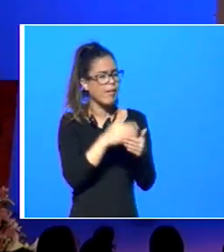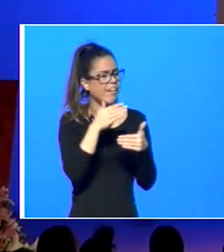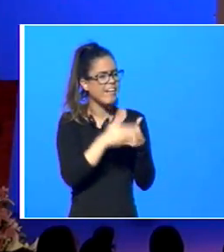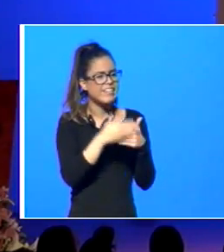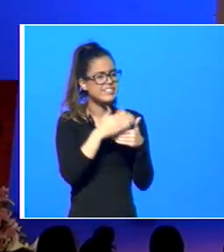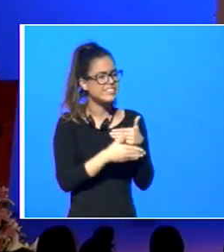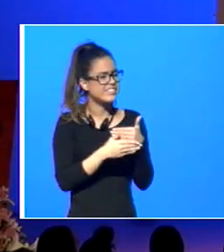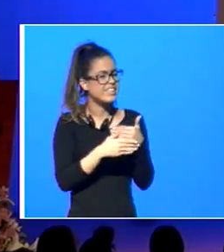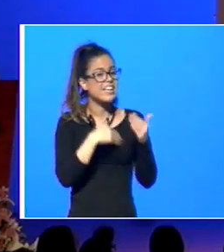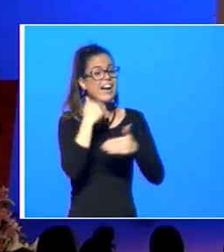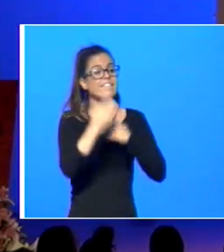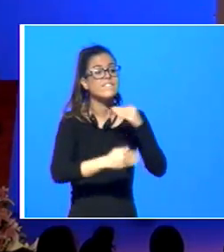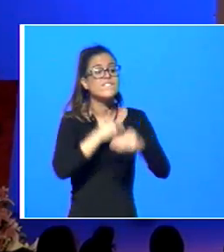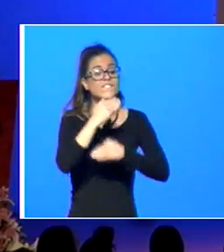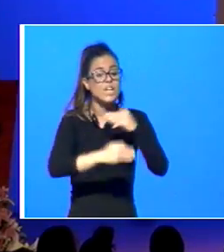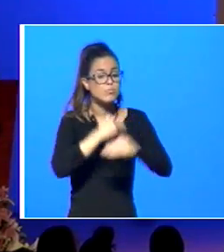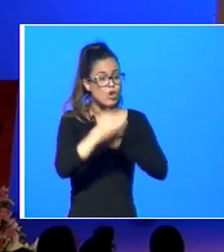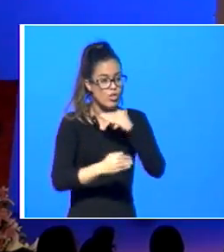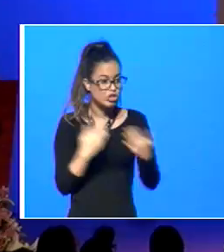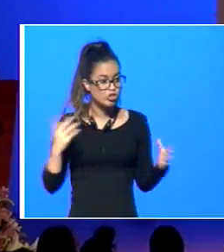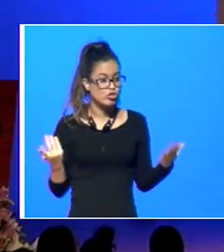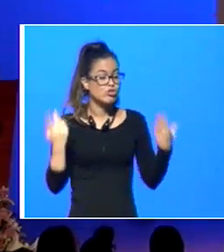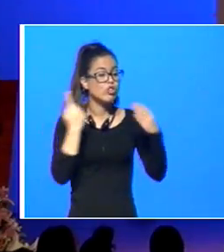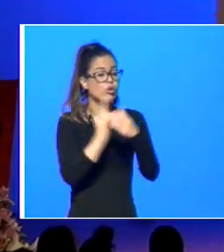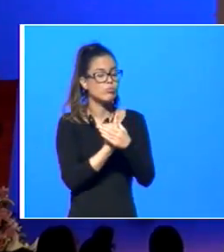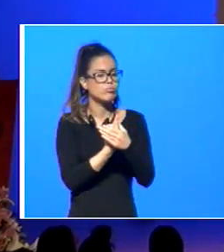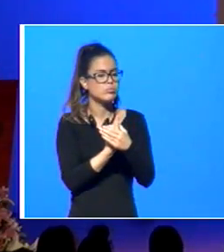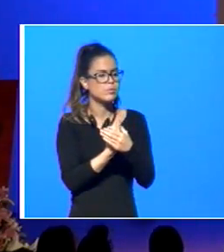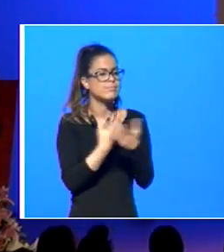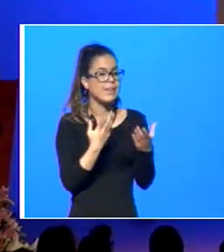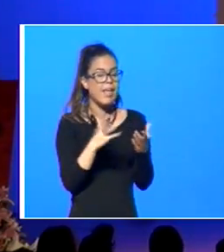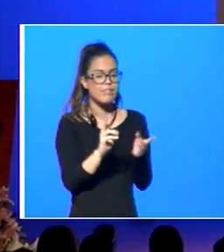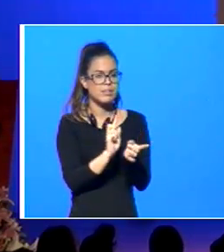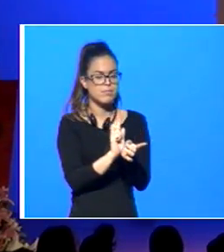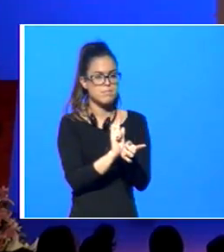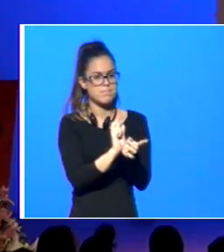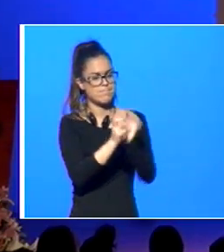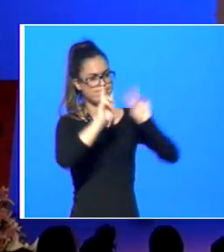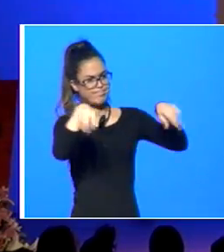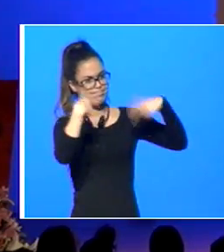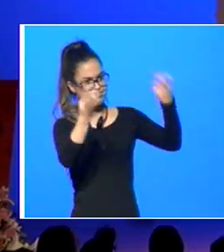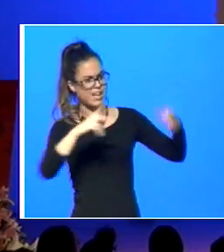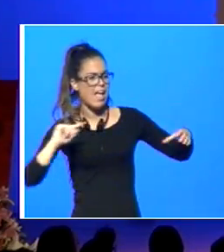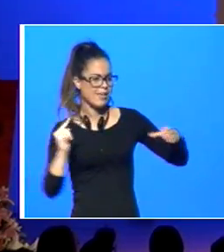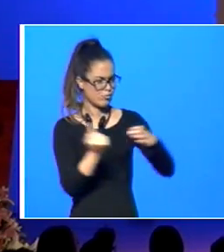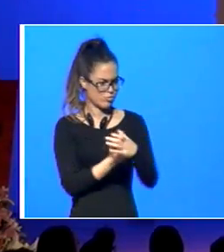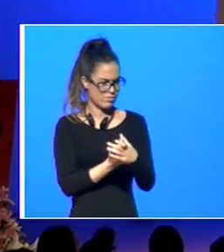los procesos inclusivos. Hay que revisarlos con una óptica inclusiva. Este es un elemento